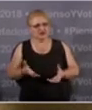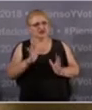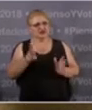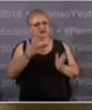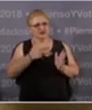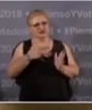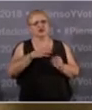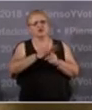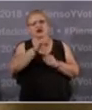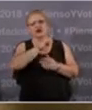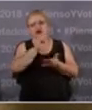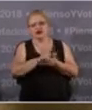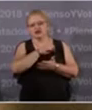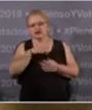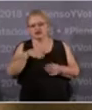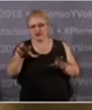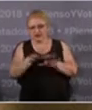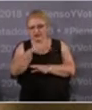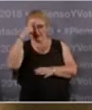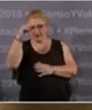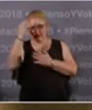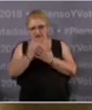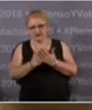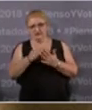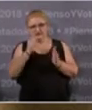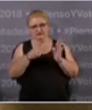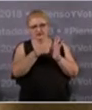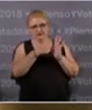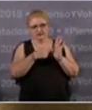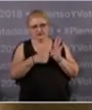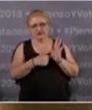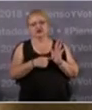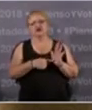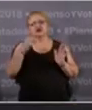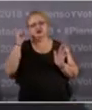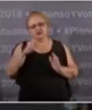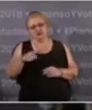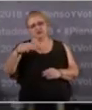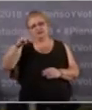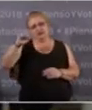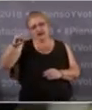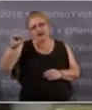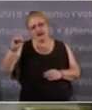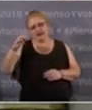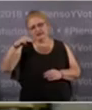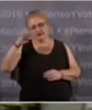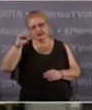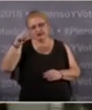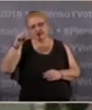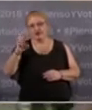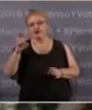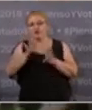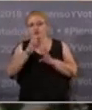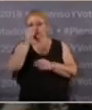qué leyes se deben de reformar para disminuir la presencia de armas de fuego? Bueno, José Antonio Meade ha planteado, lo hizo como secretario de Hacienda,